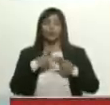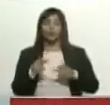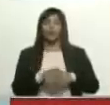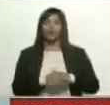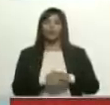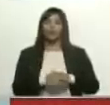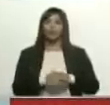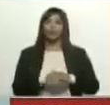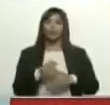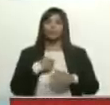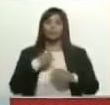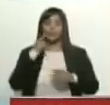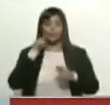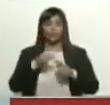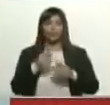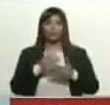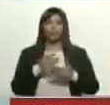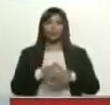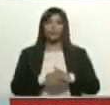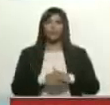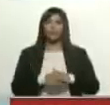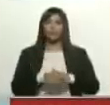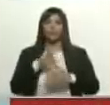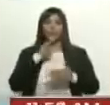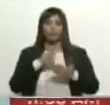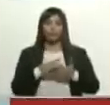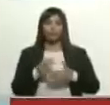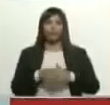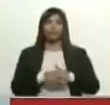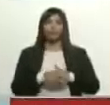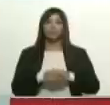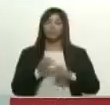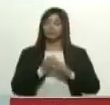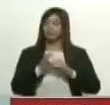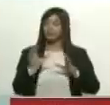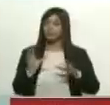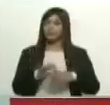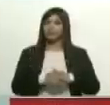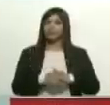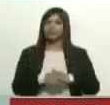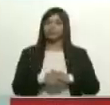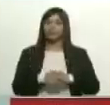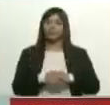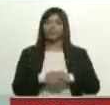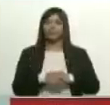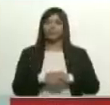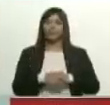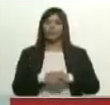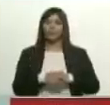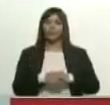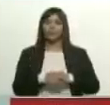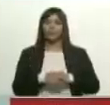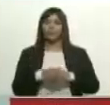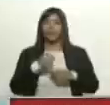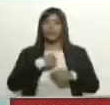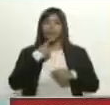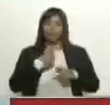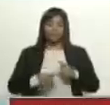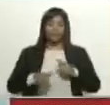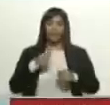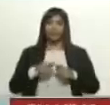en aras siempre de la verdad, de la transparencia, de decir las